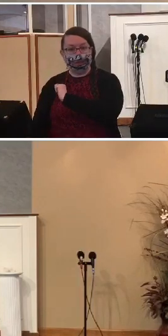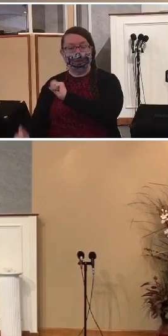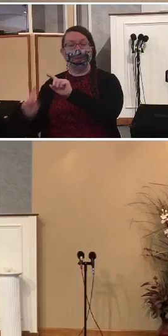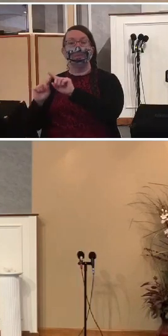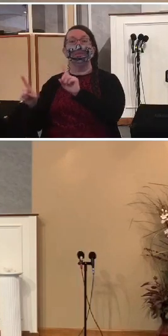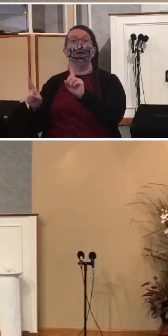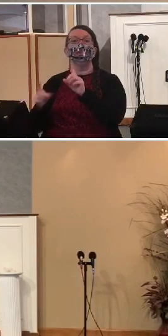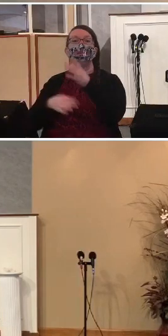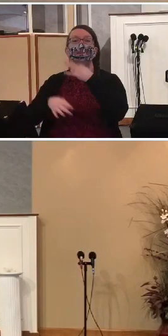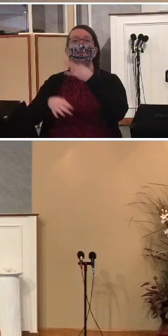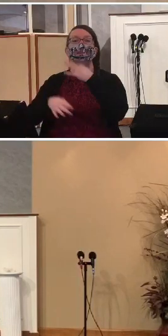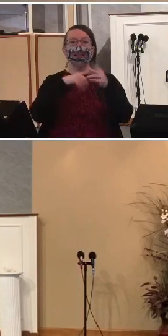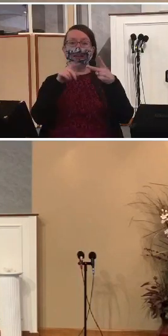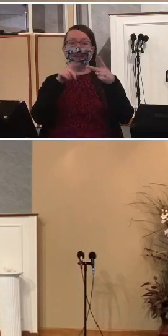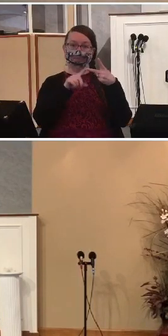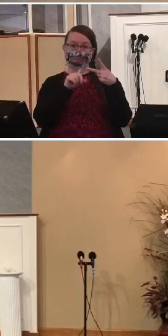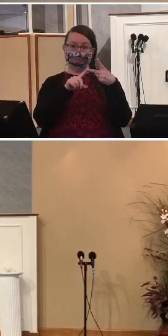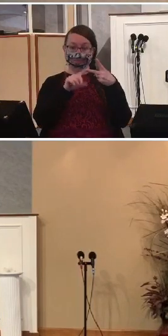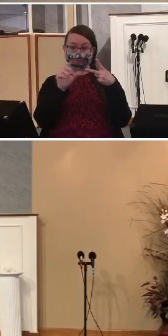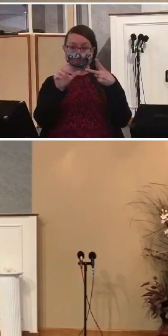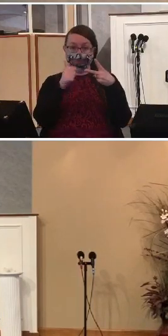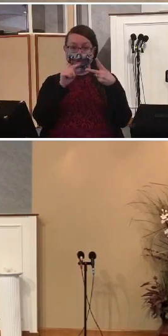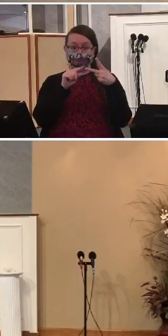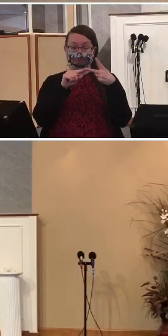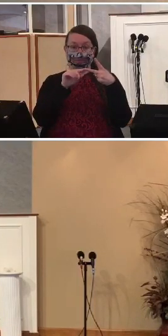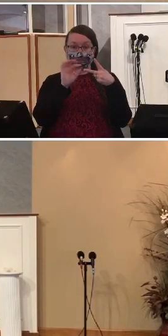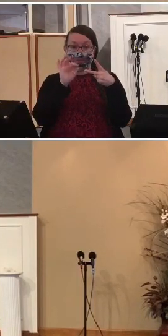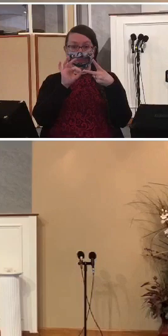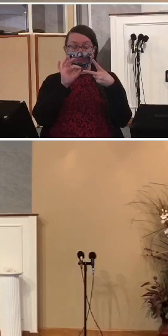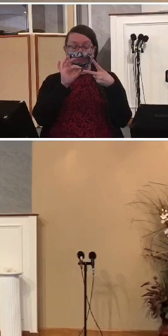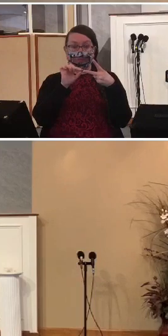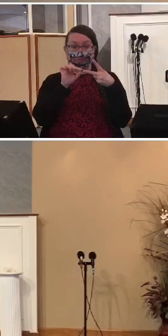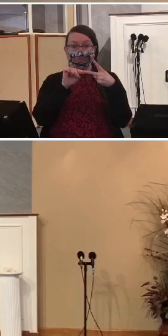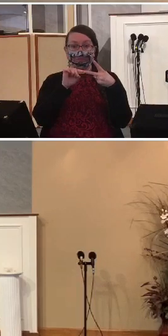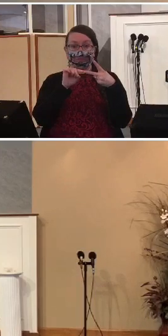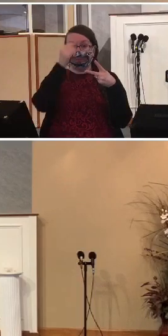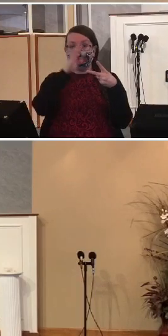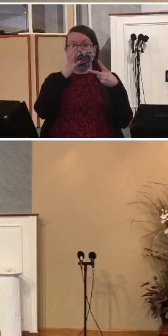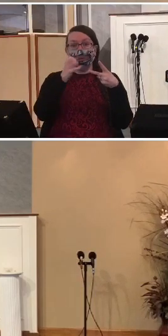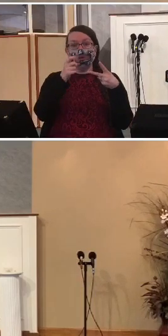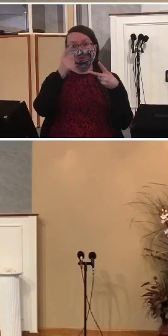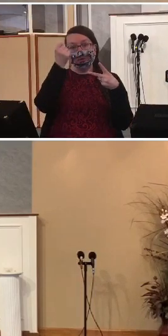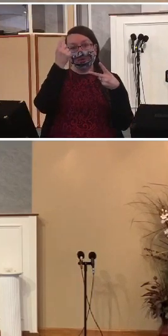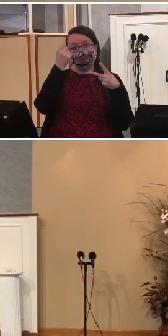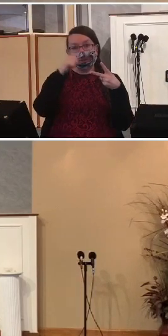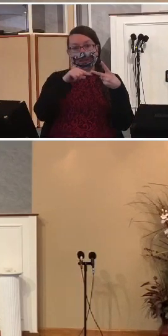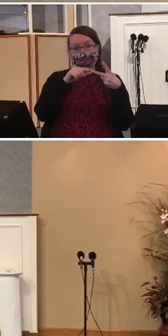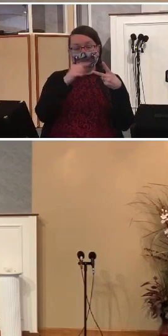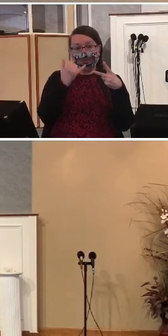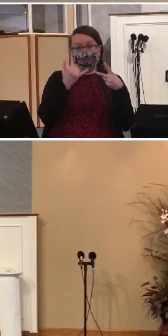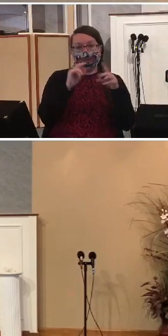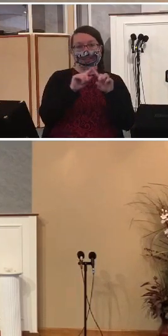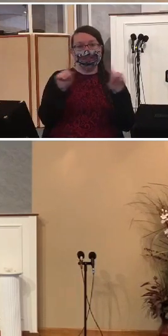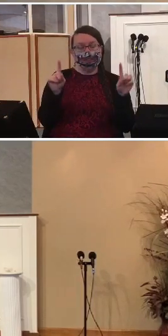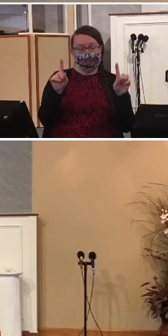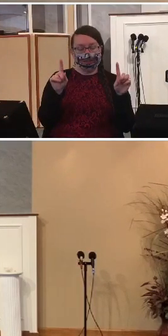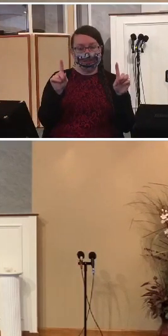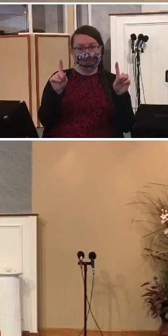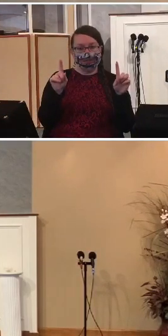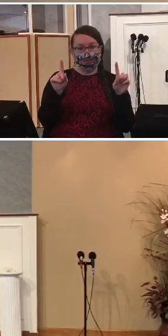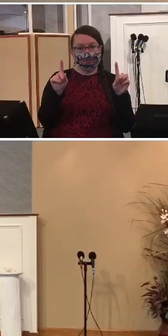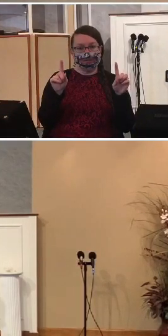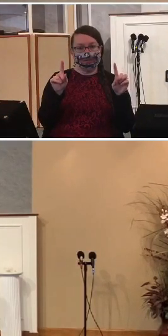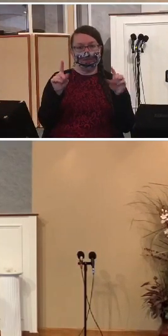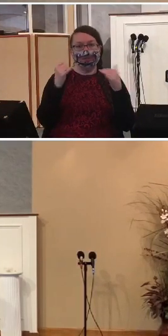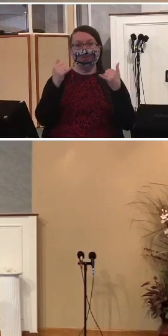nosotros necesitamos decir el día de hoy, lo que creemos que Dios está tratándonos de hacernos entender el día de hoy, que este día es diferente de